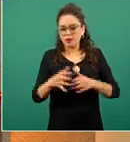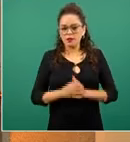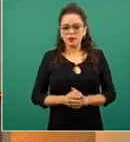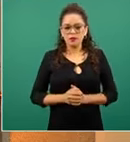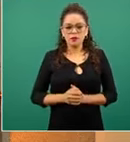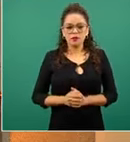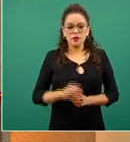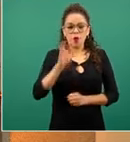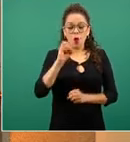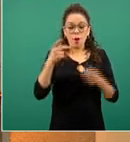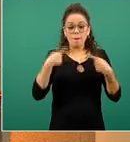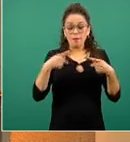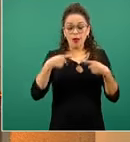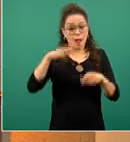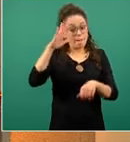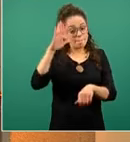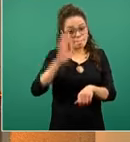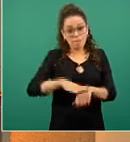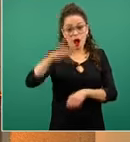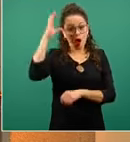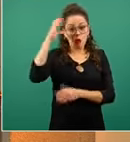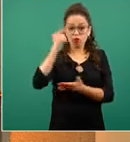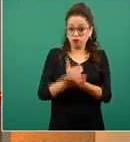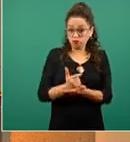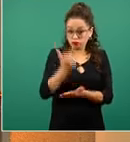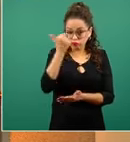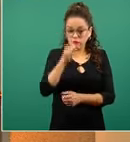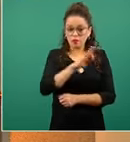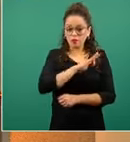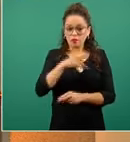personas críticas o más complicadas, esto puede